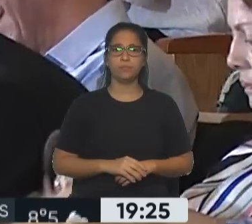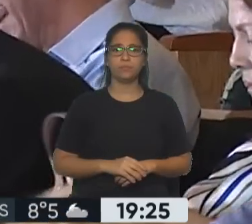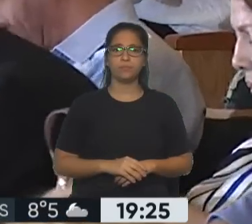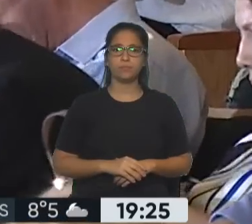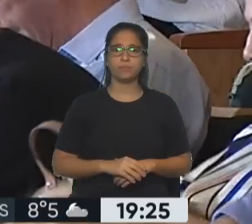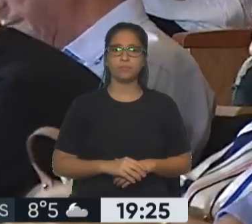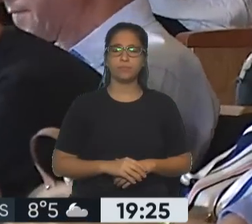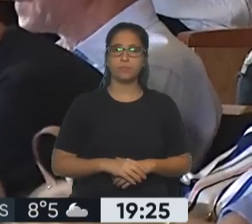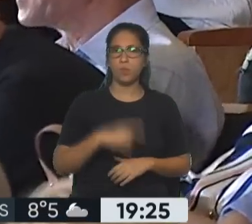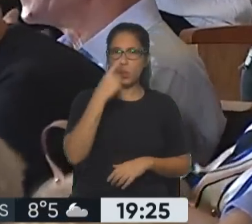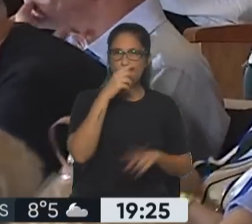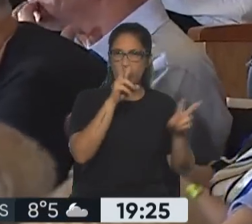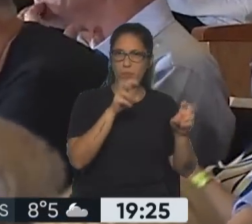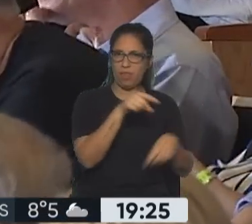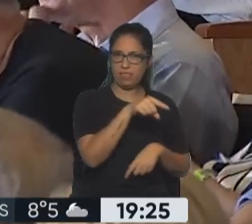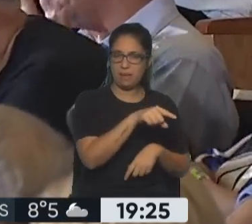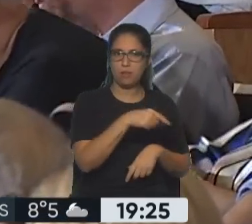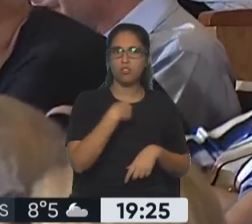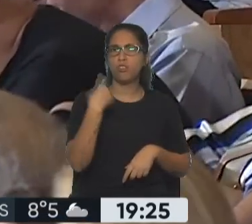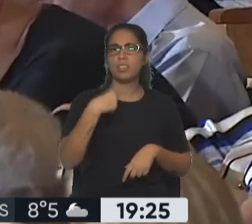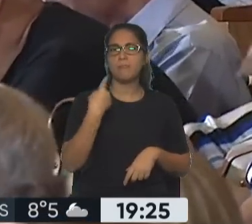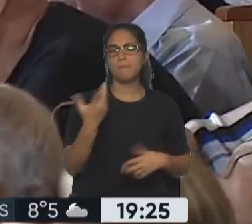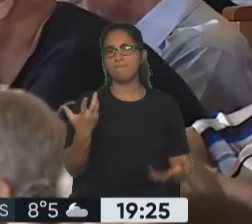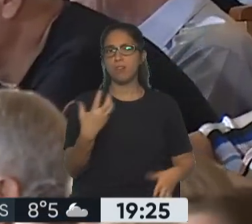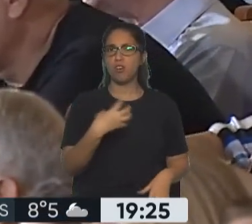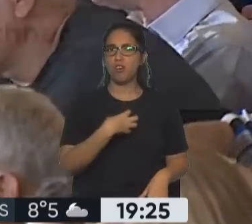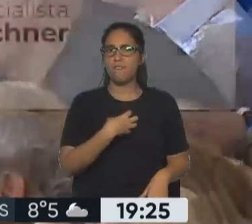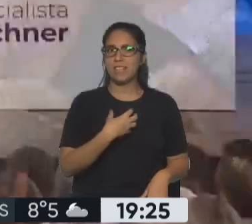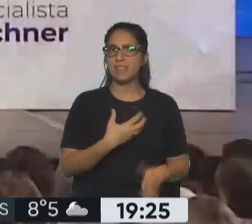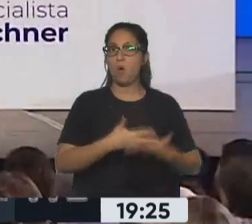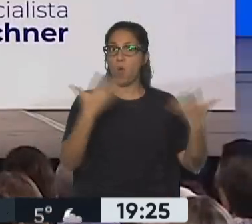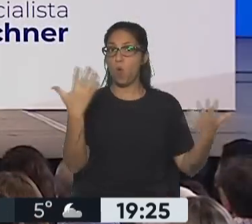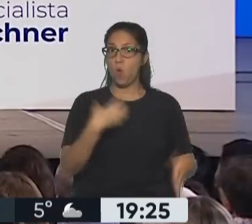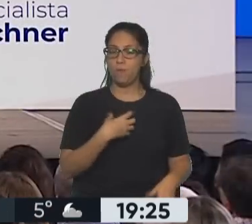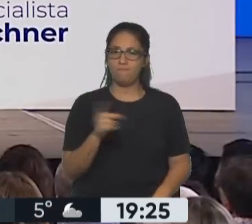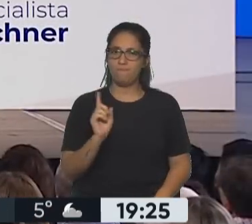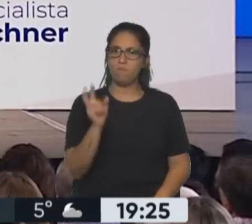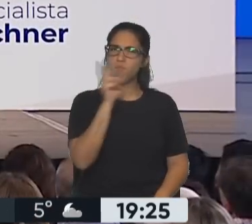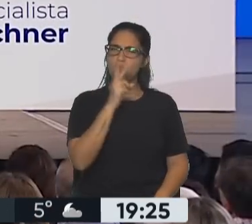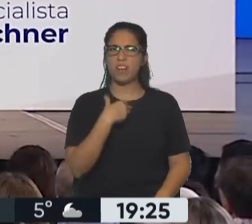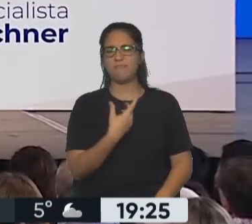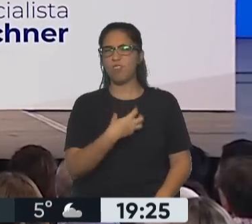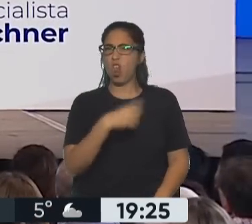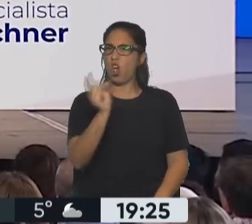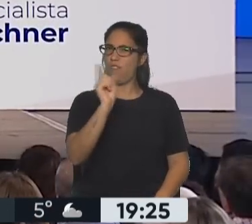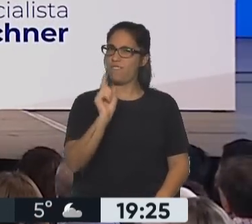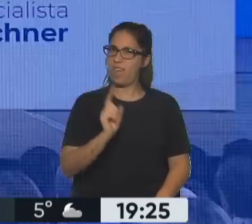Para finalizar con este tema, porque yo siempre soy muy desconfiada, ¿vieron? Las mujeres son más desconfiadas